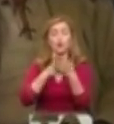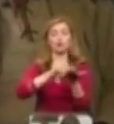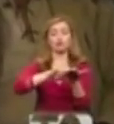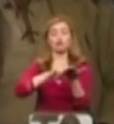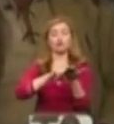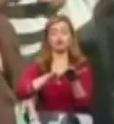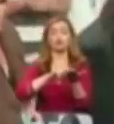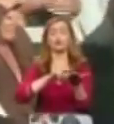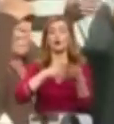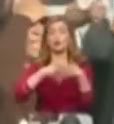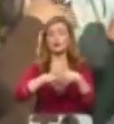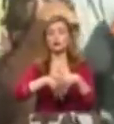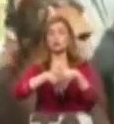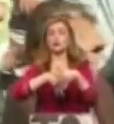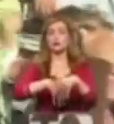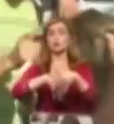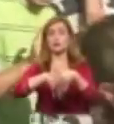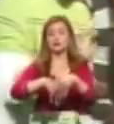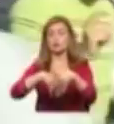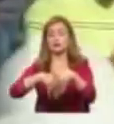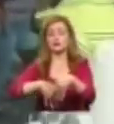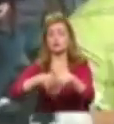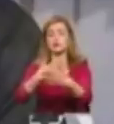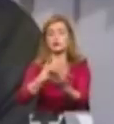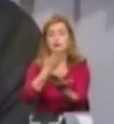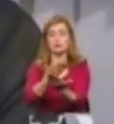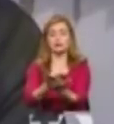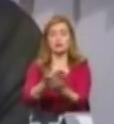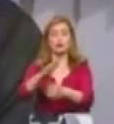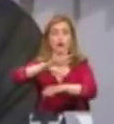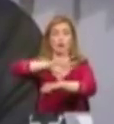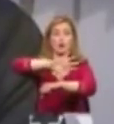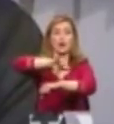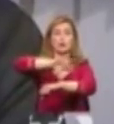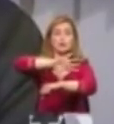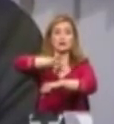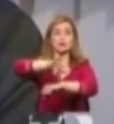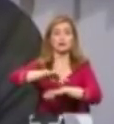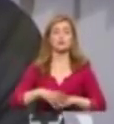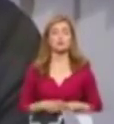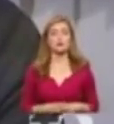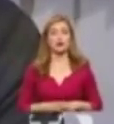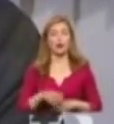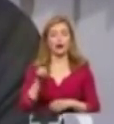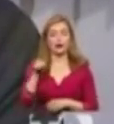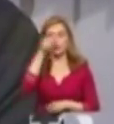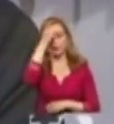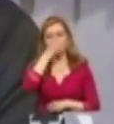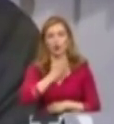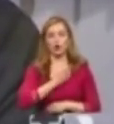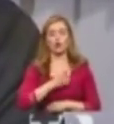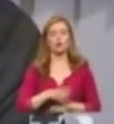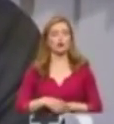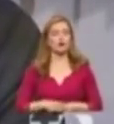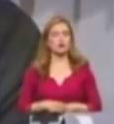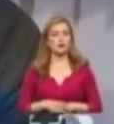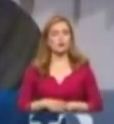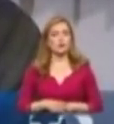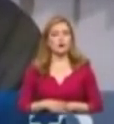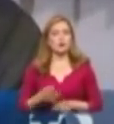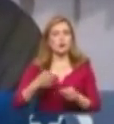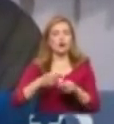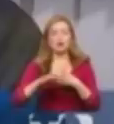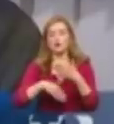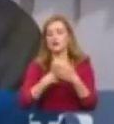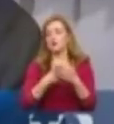también en sesión y también llegarán hasta la Plaza Grande. Ahí vamos a tomar las decisiones que correspondan. Vamos a estar con presencia de toda